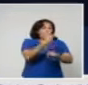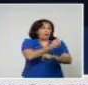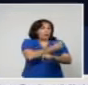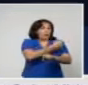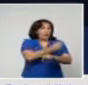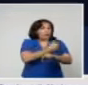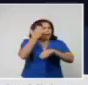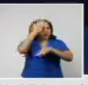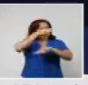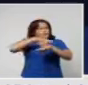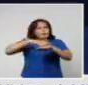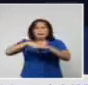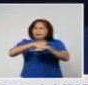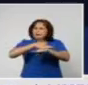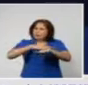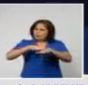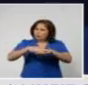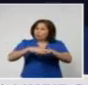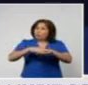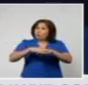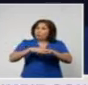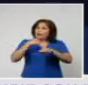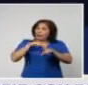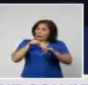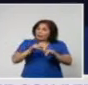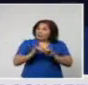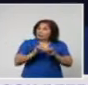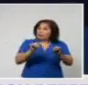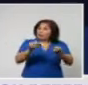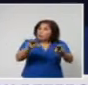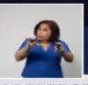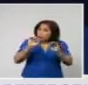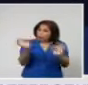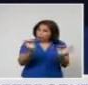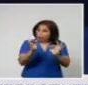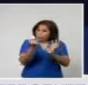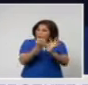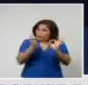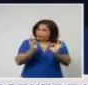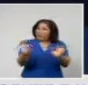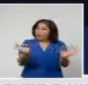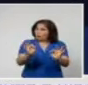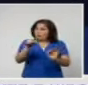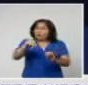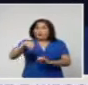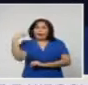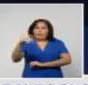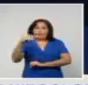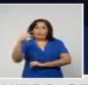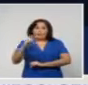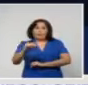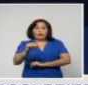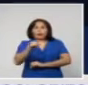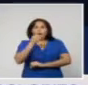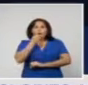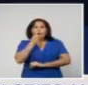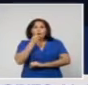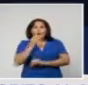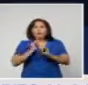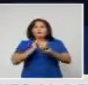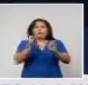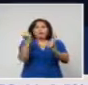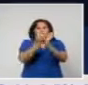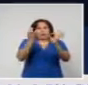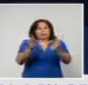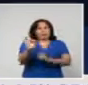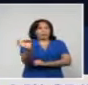perdónenme, estos son cosas nuevas que todavía están sujetas a ensayo y que no podemos darla hasta